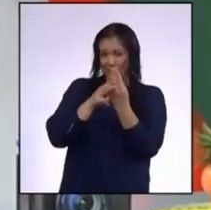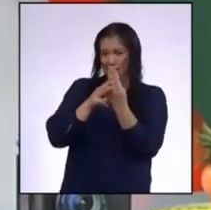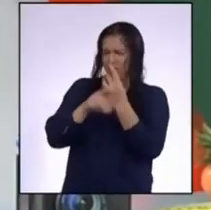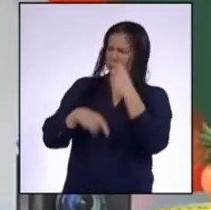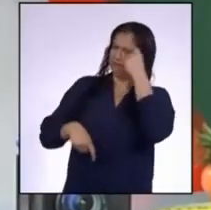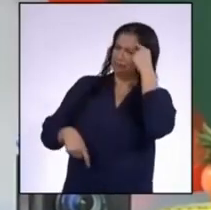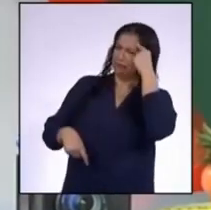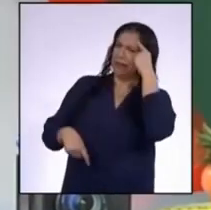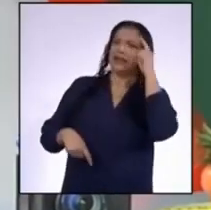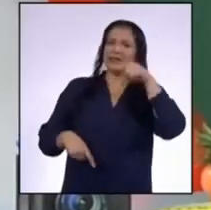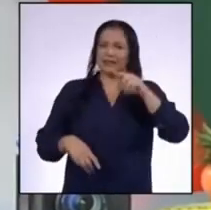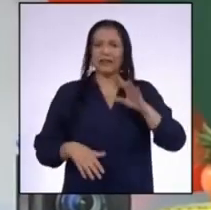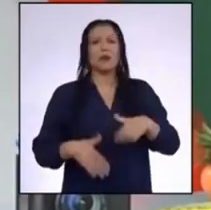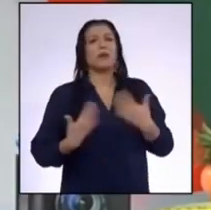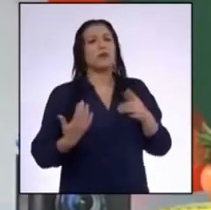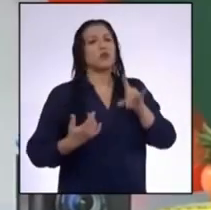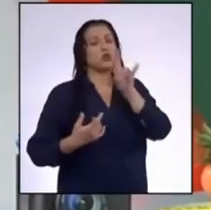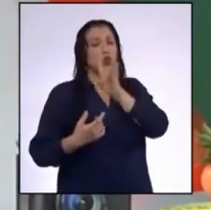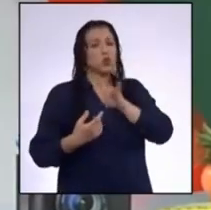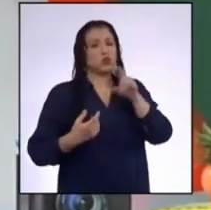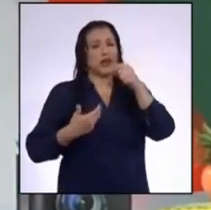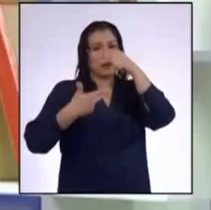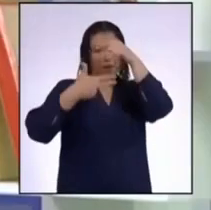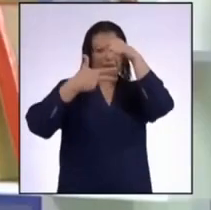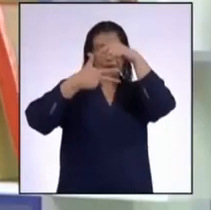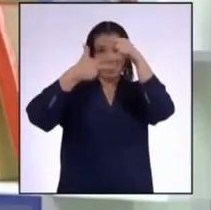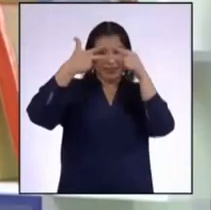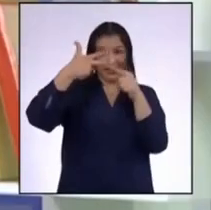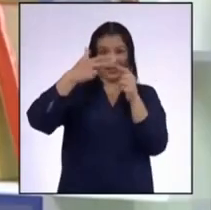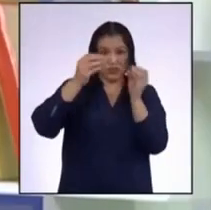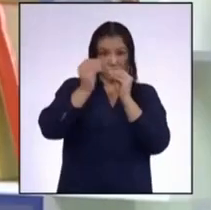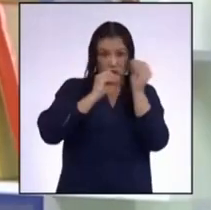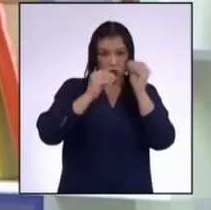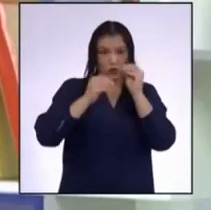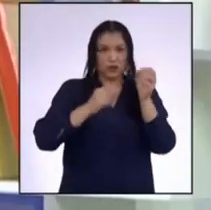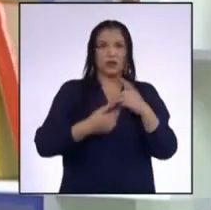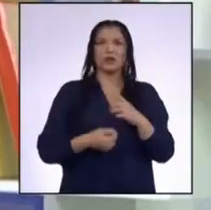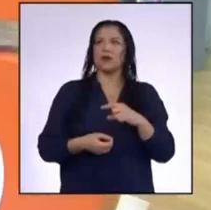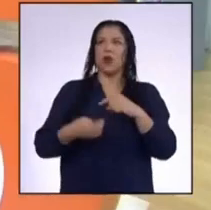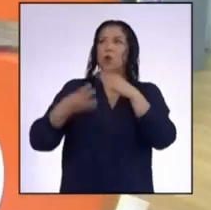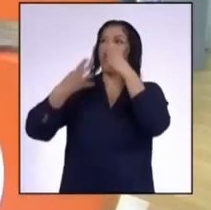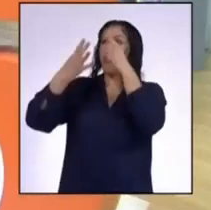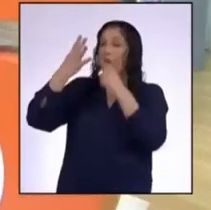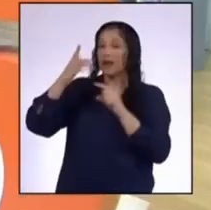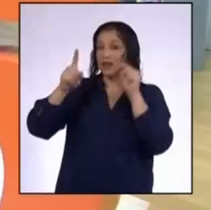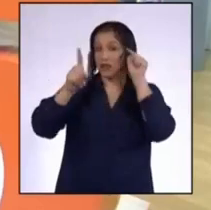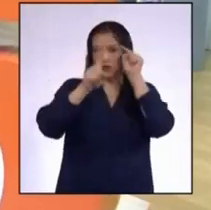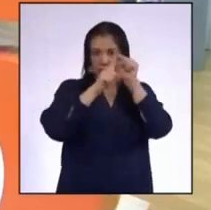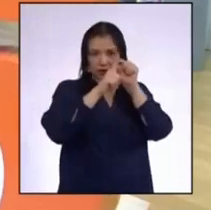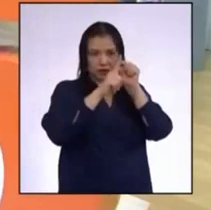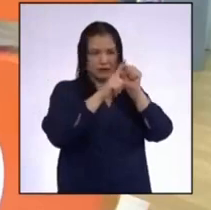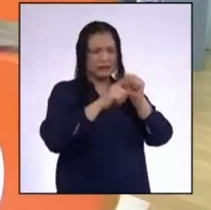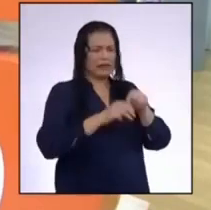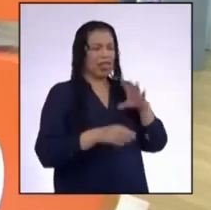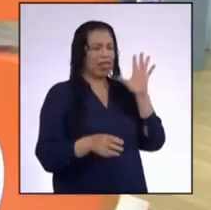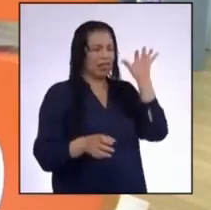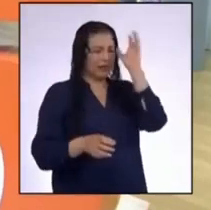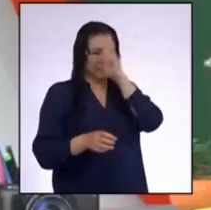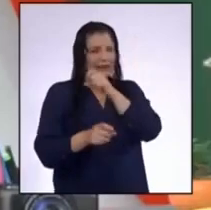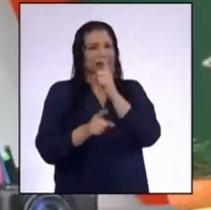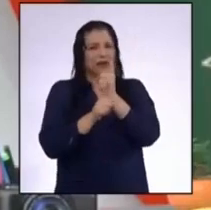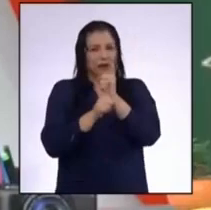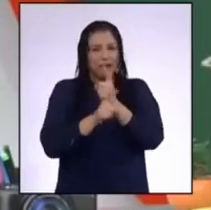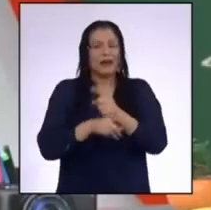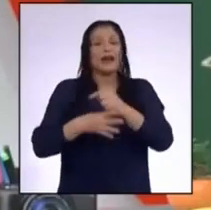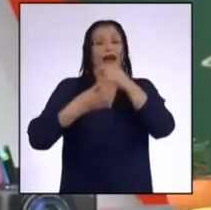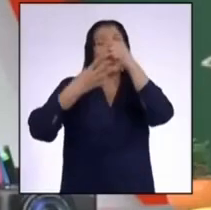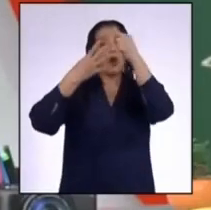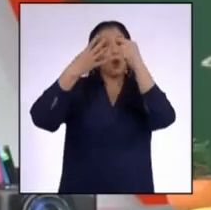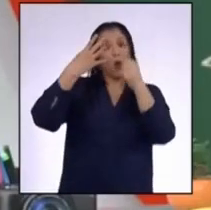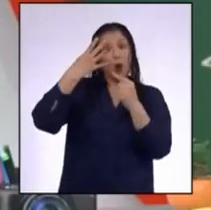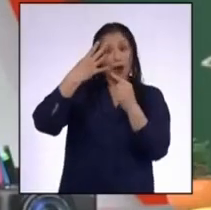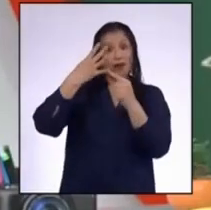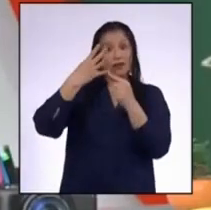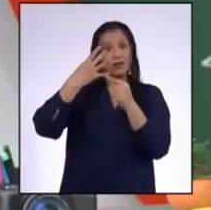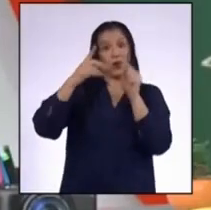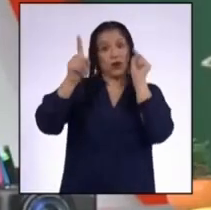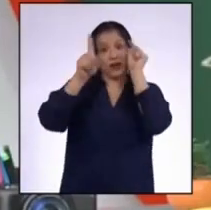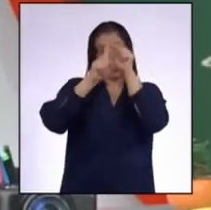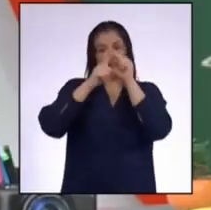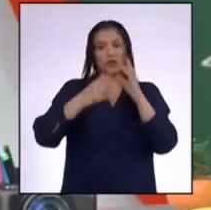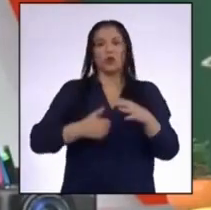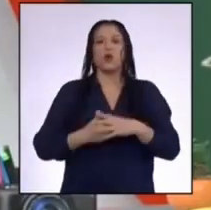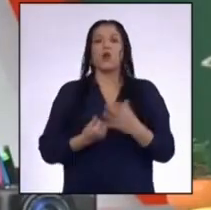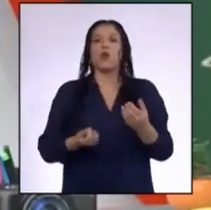haremos uso de ella para resolver tres retos. Son cuatro retos. Cierto, Miluska. Es que el cuarto tiene que ver con